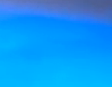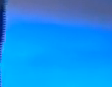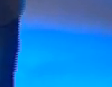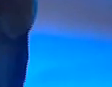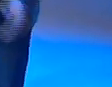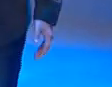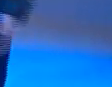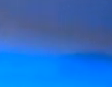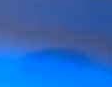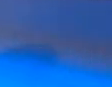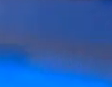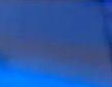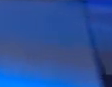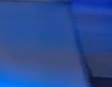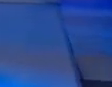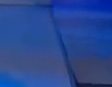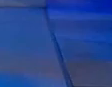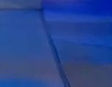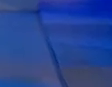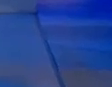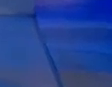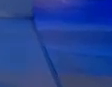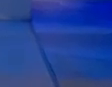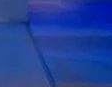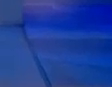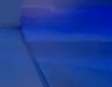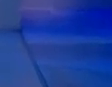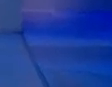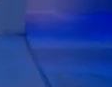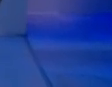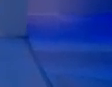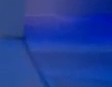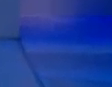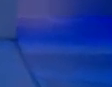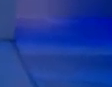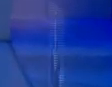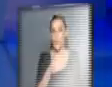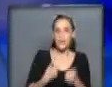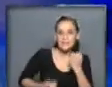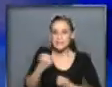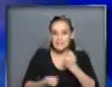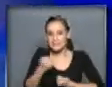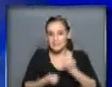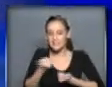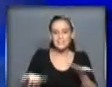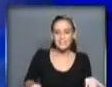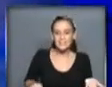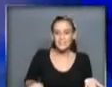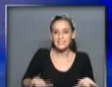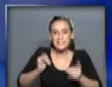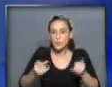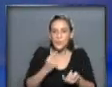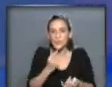Muy buenas noches, bienvenidos al resumen de noticias de la televisión pública. Estamos todos acá con la tigresa hasta